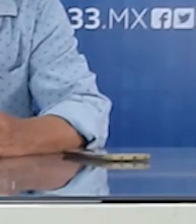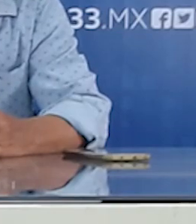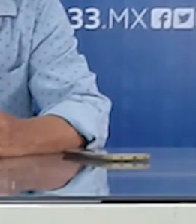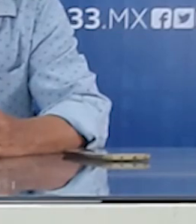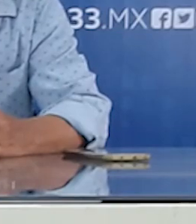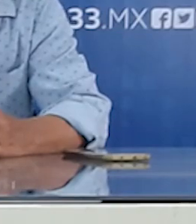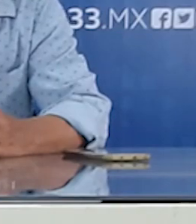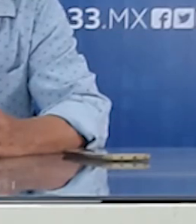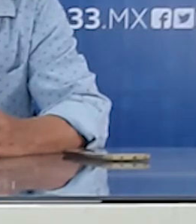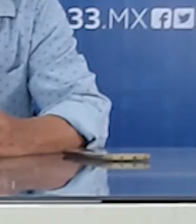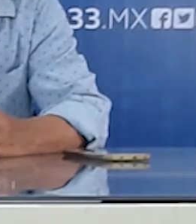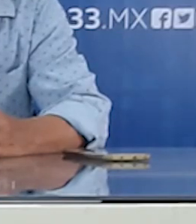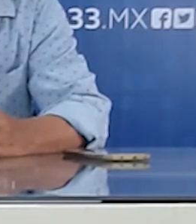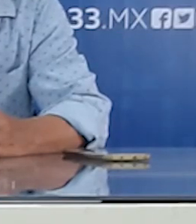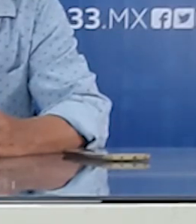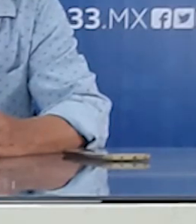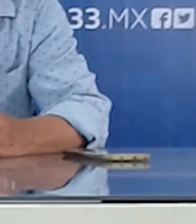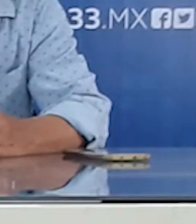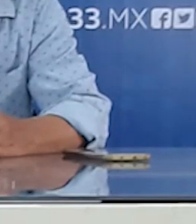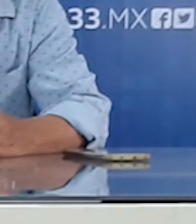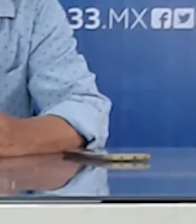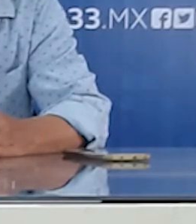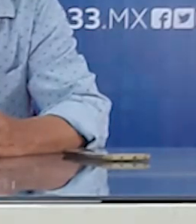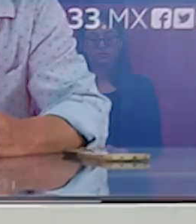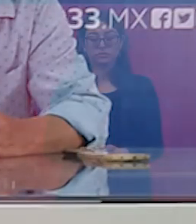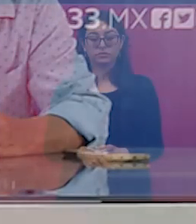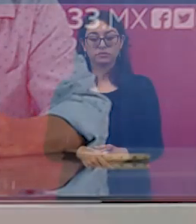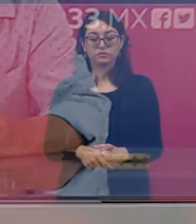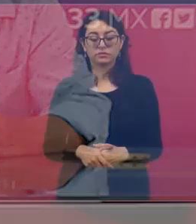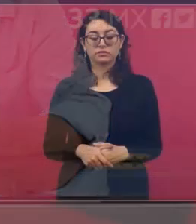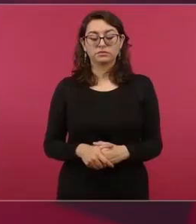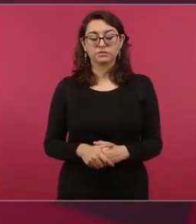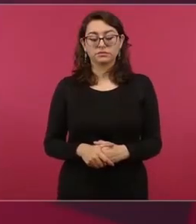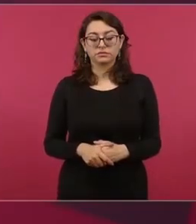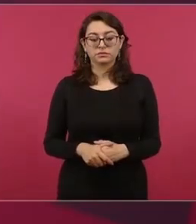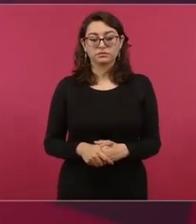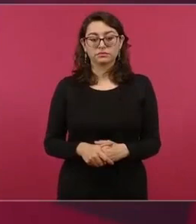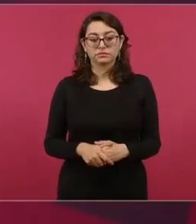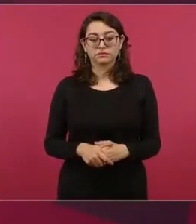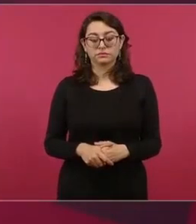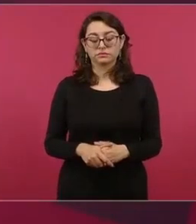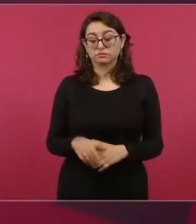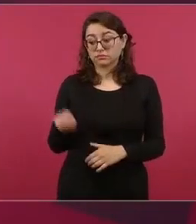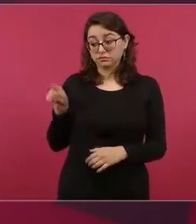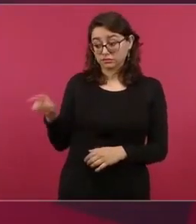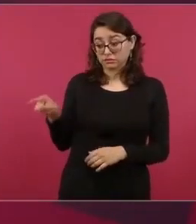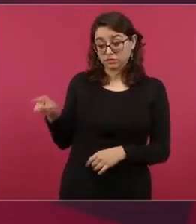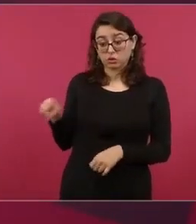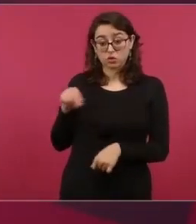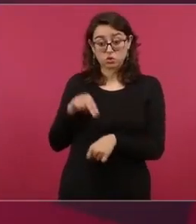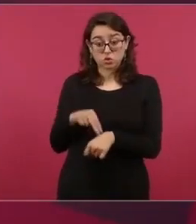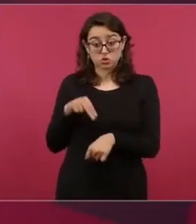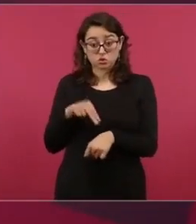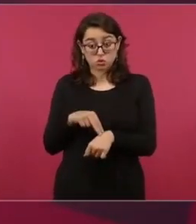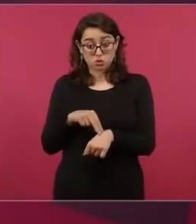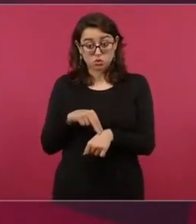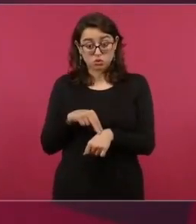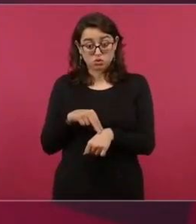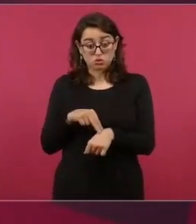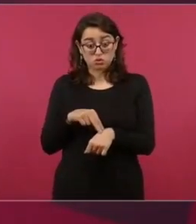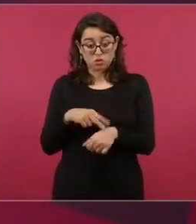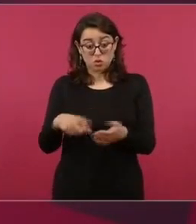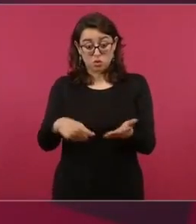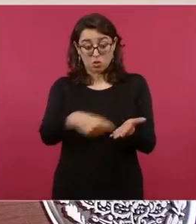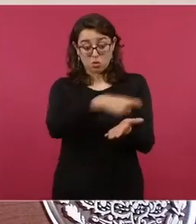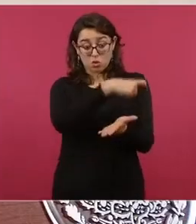no preocuparse por pesquisas de fentanilo. El presidente Andrés Manuel López Obrador pidió a México no preocuparse después de que la Fiscalía